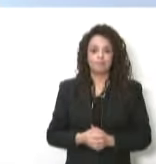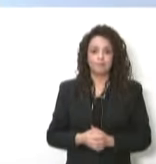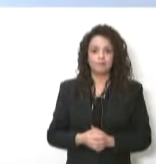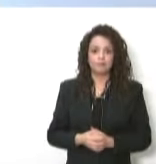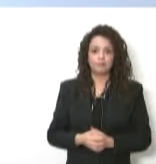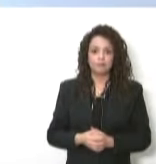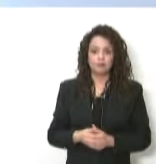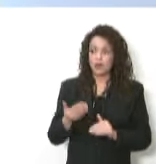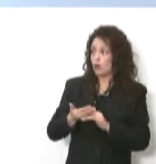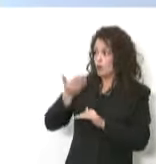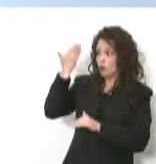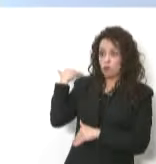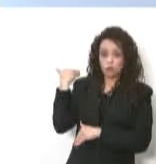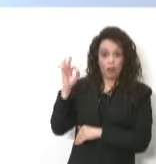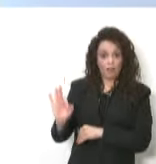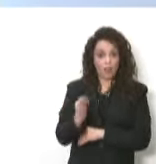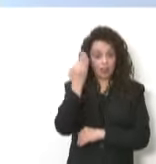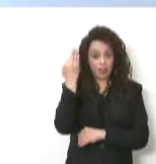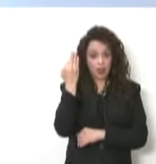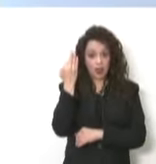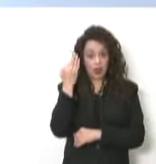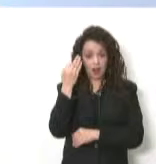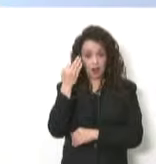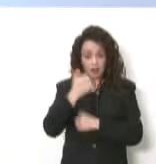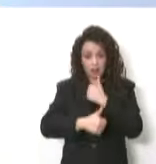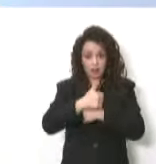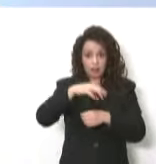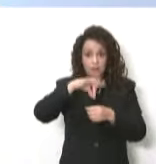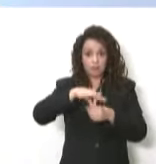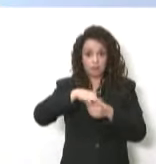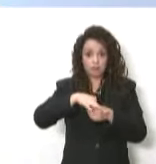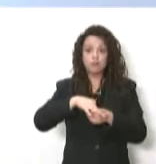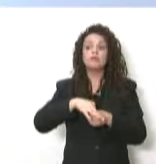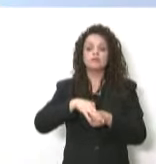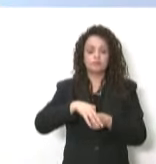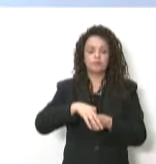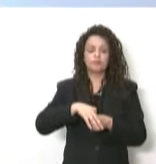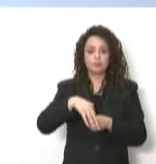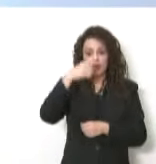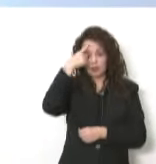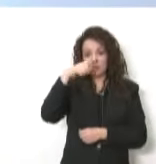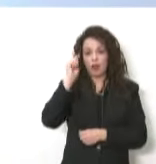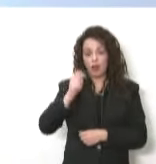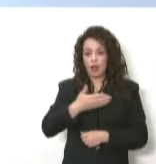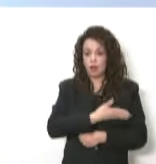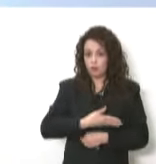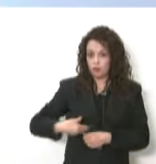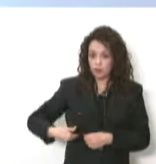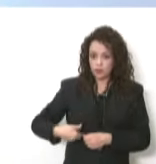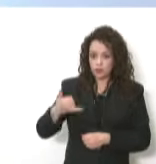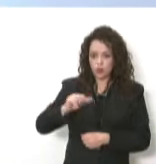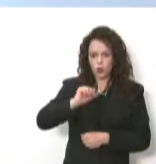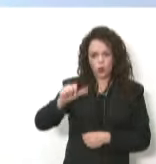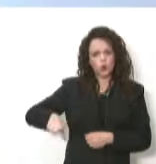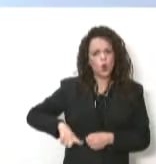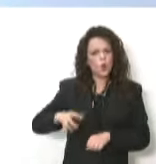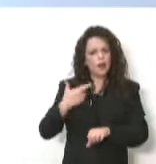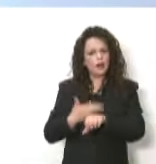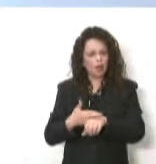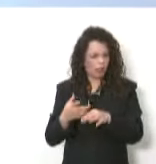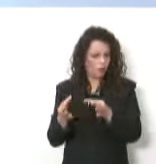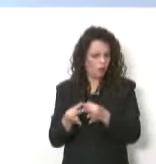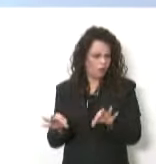anterior proceso electoral federal de renovación de la presidencia y de un número importante de gobernaturas, pero bueno,